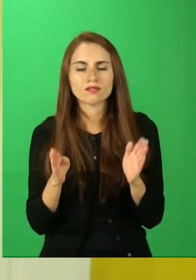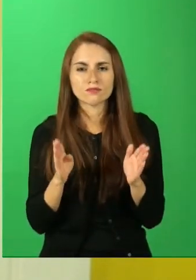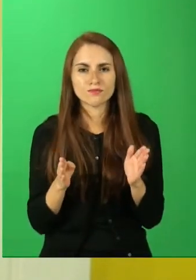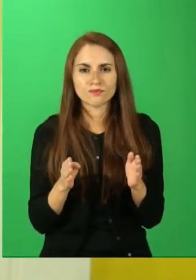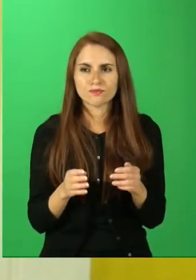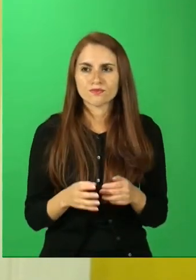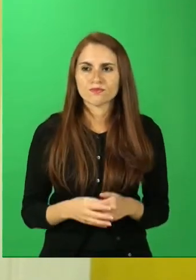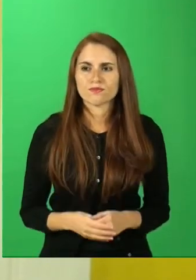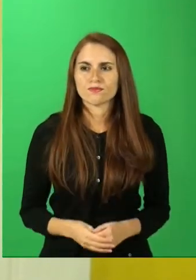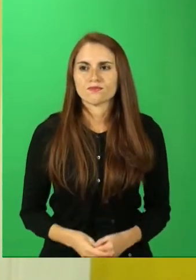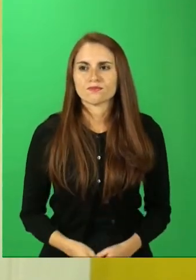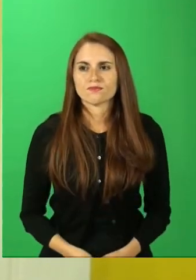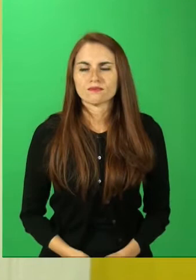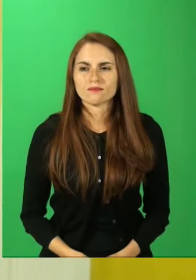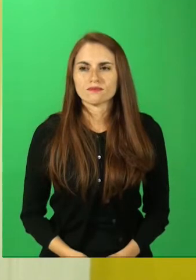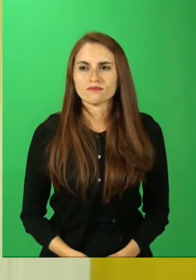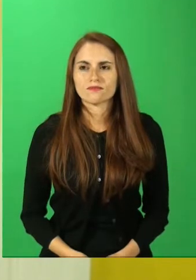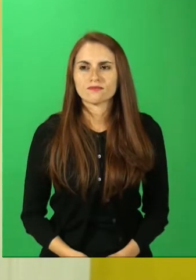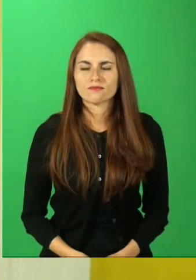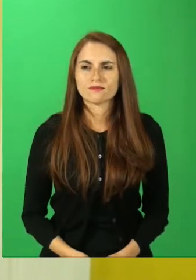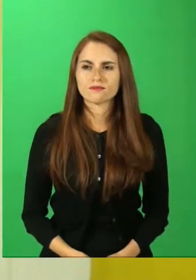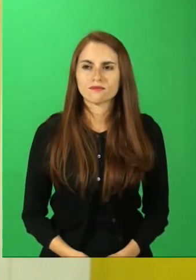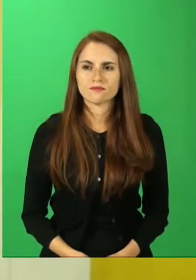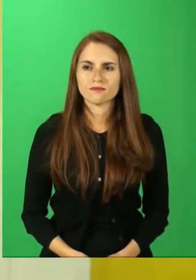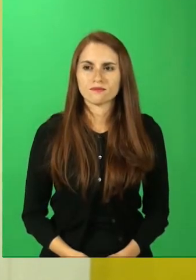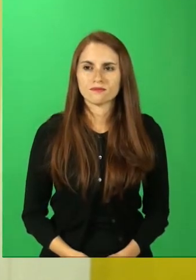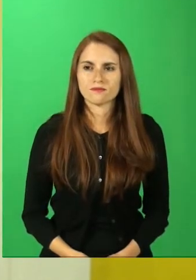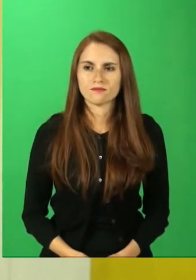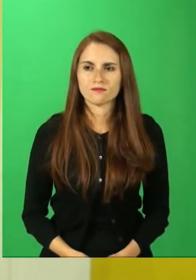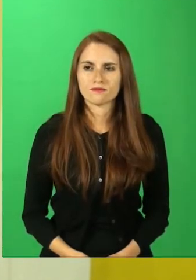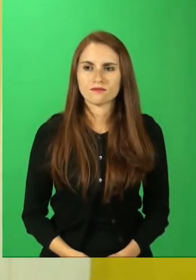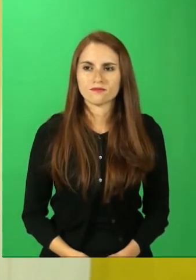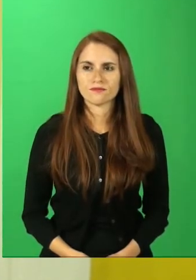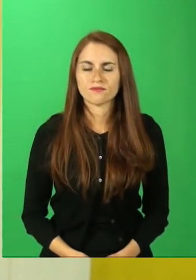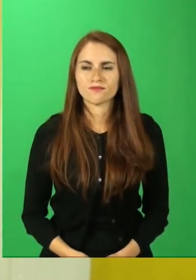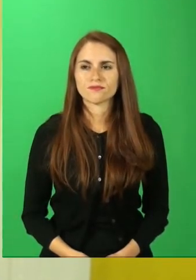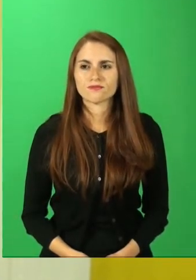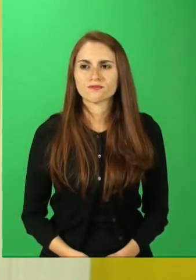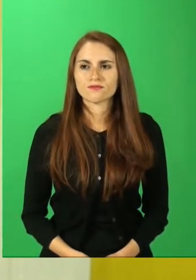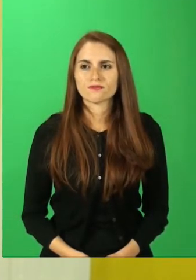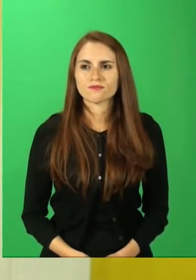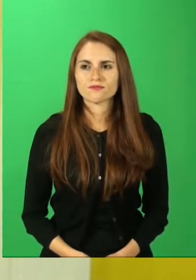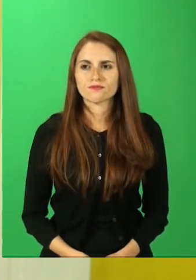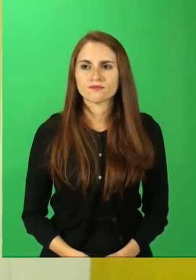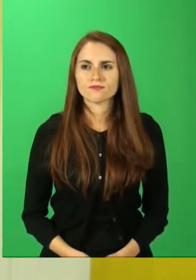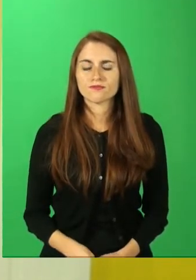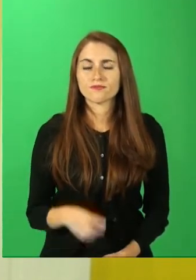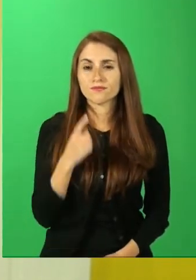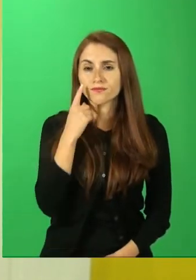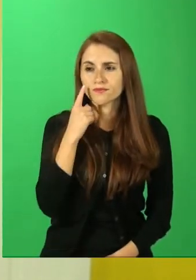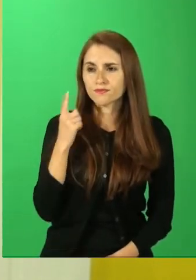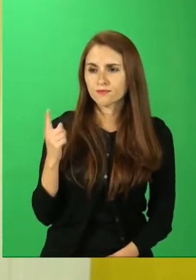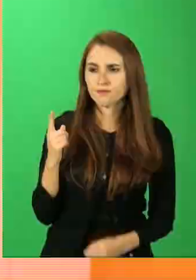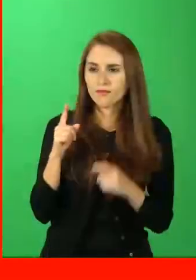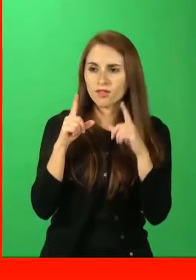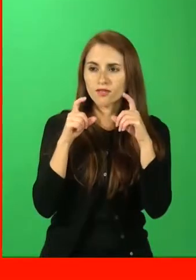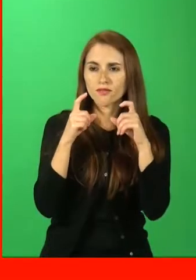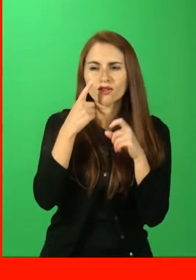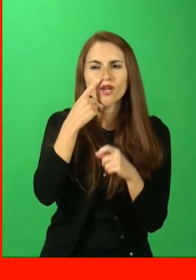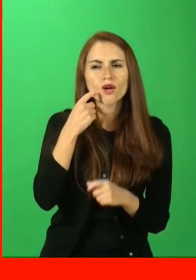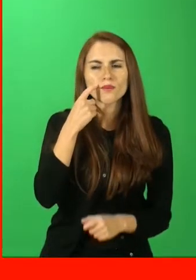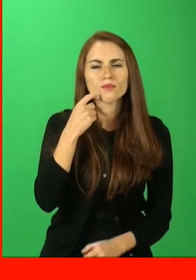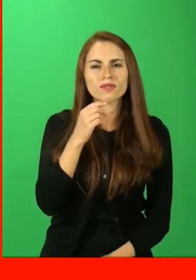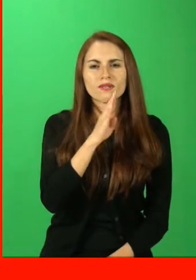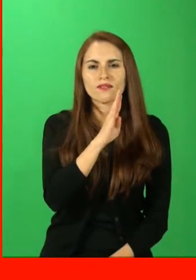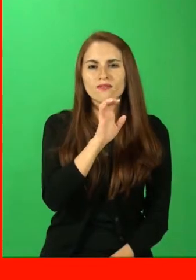a 1939, que va a durar este gobierno. Aquí tenemos una imagen de